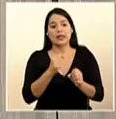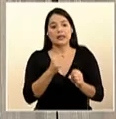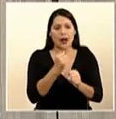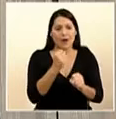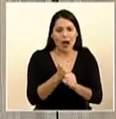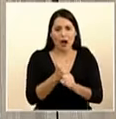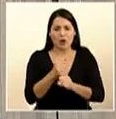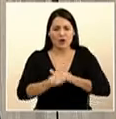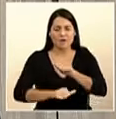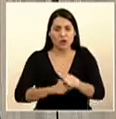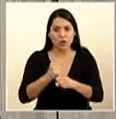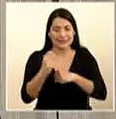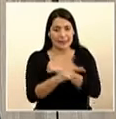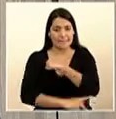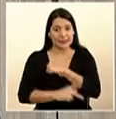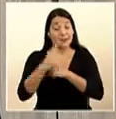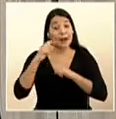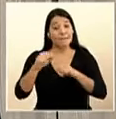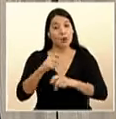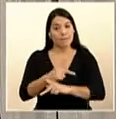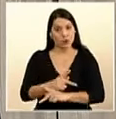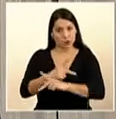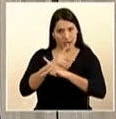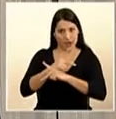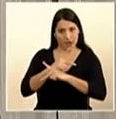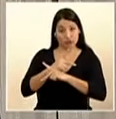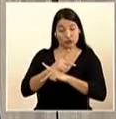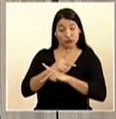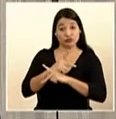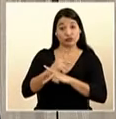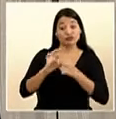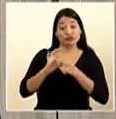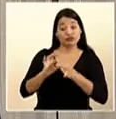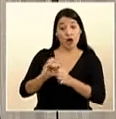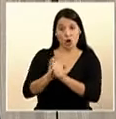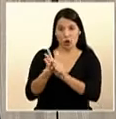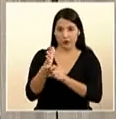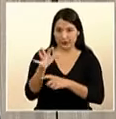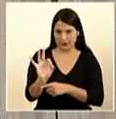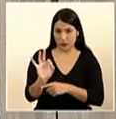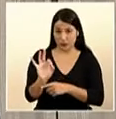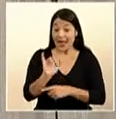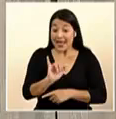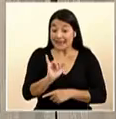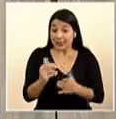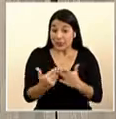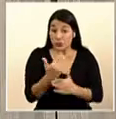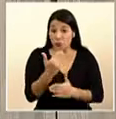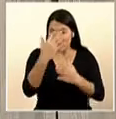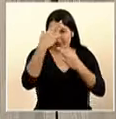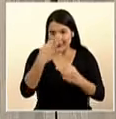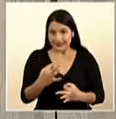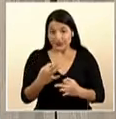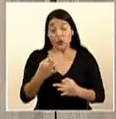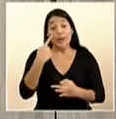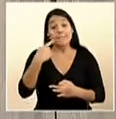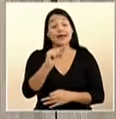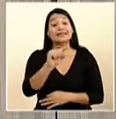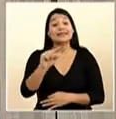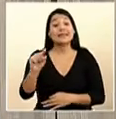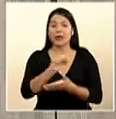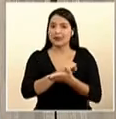al cob y 19 estas medidas se dan en el marco de lo que será la semana santa